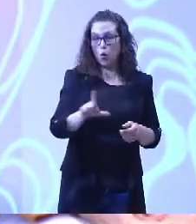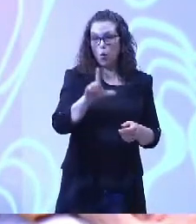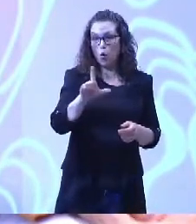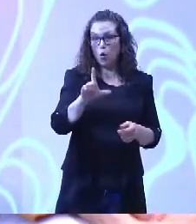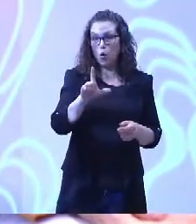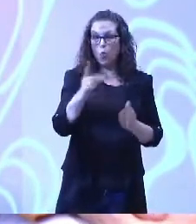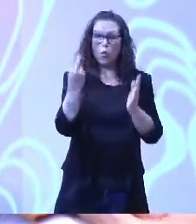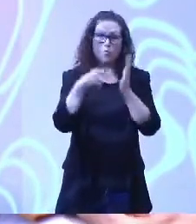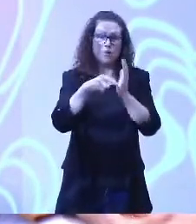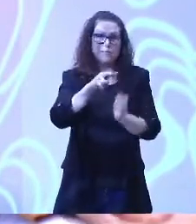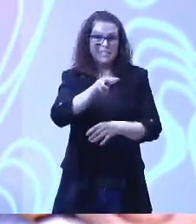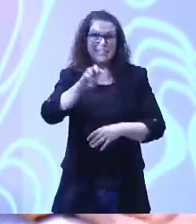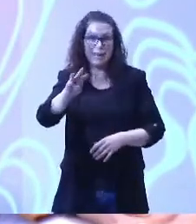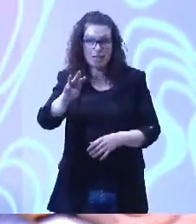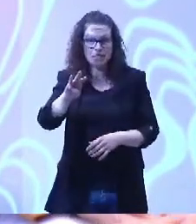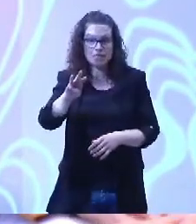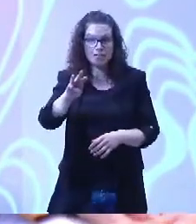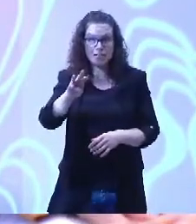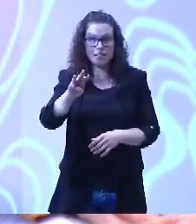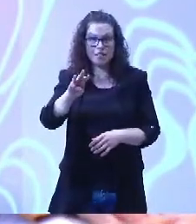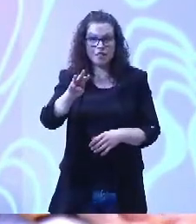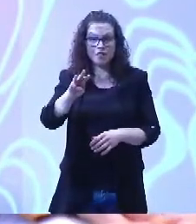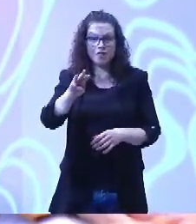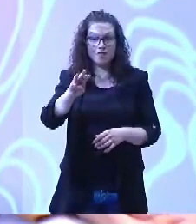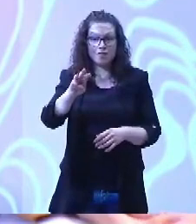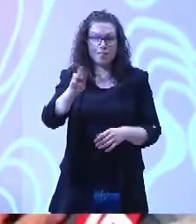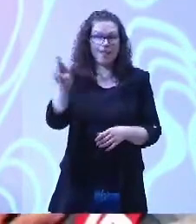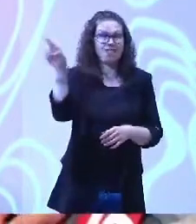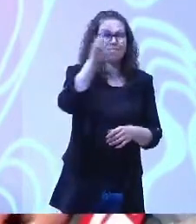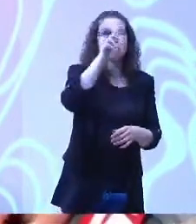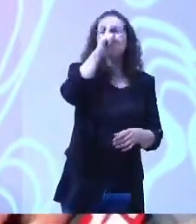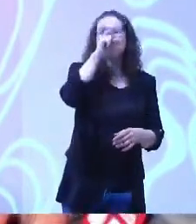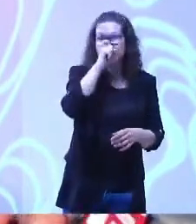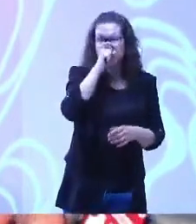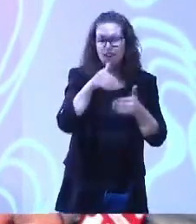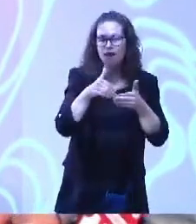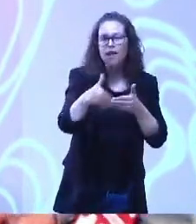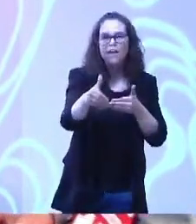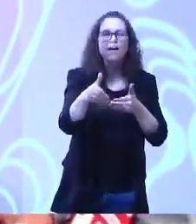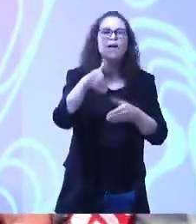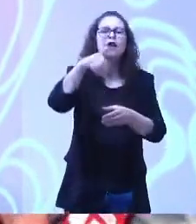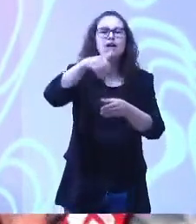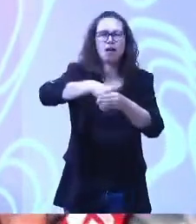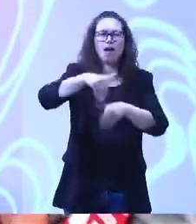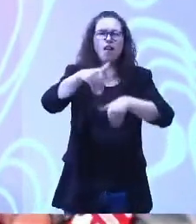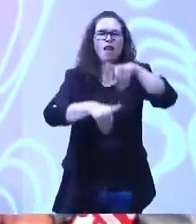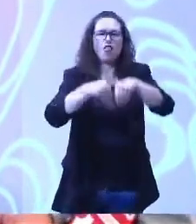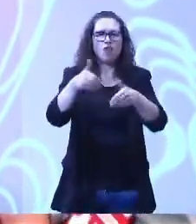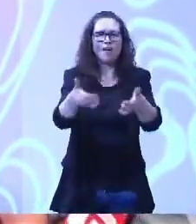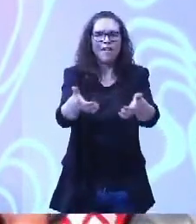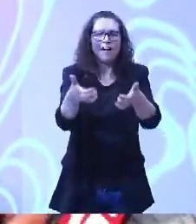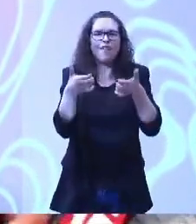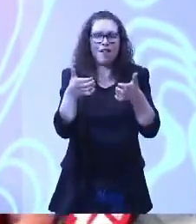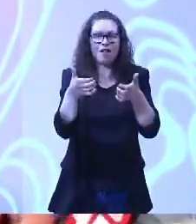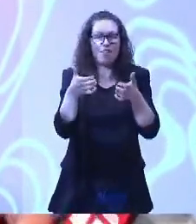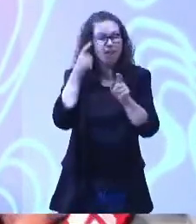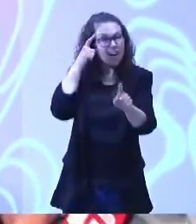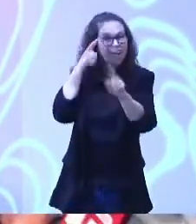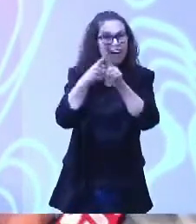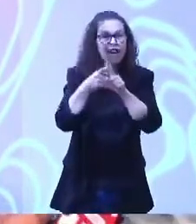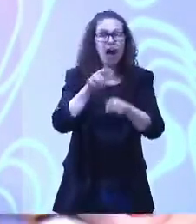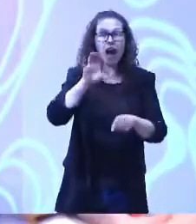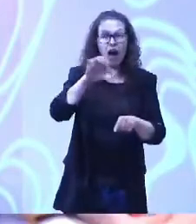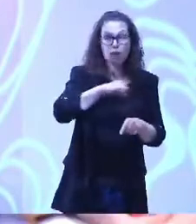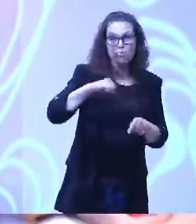del 23 del año 2023, lo que tenemos que hacer es ganar las elecciones y tener muchos más gobiernos